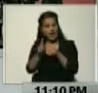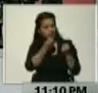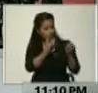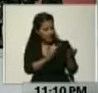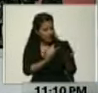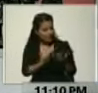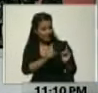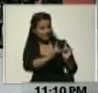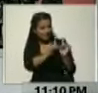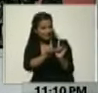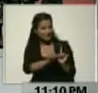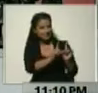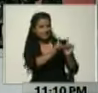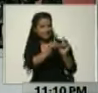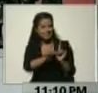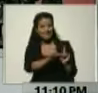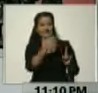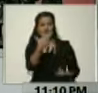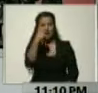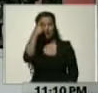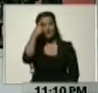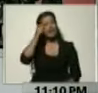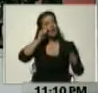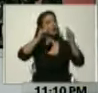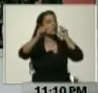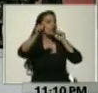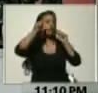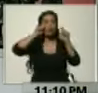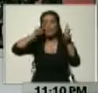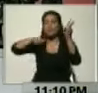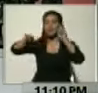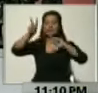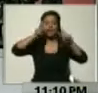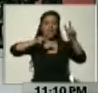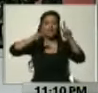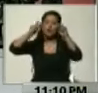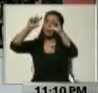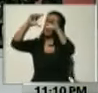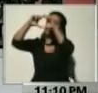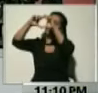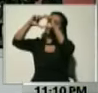durante 5 días de recorrido turístico. No hubo luna llena.